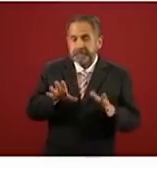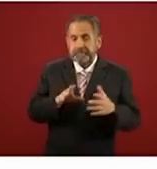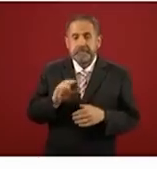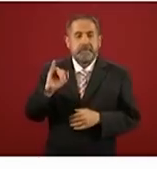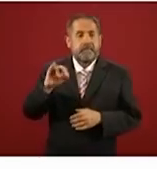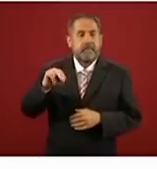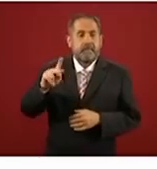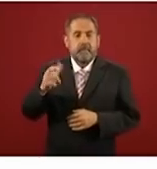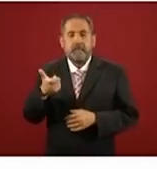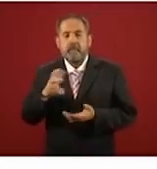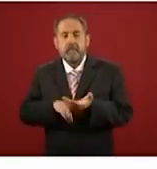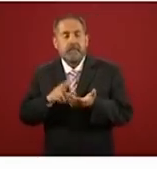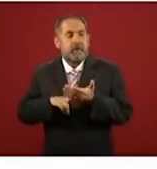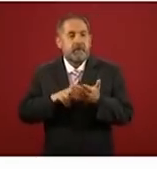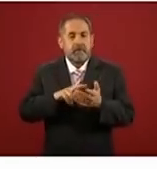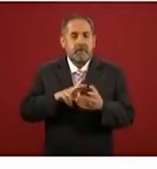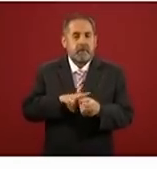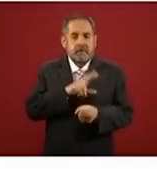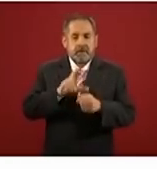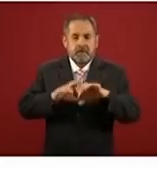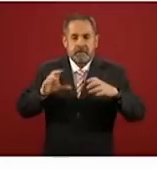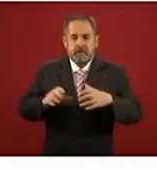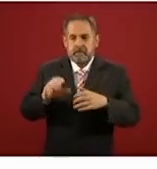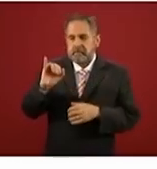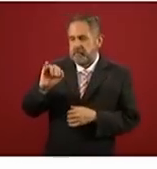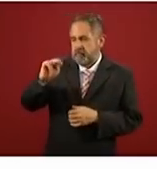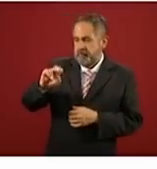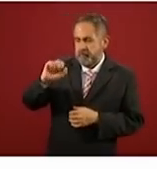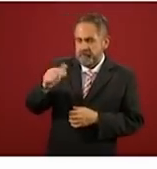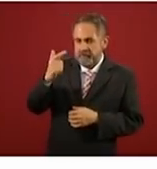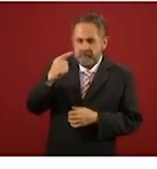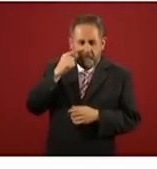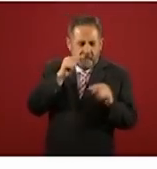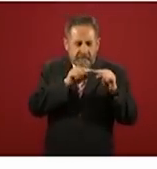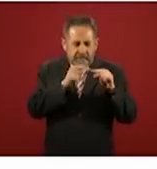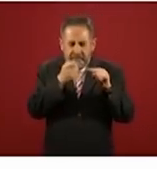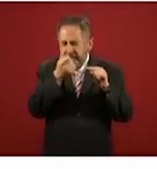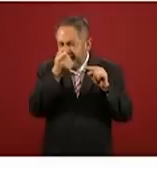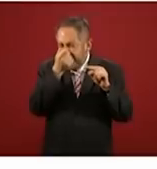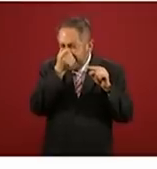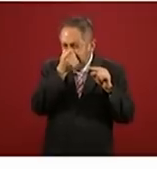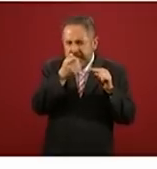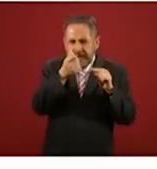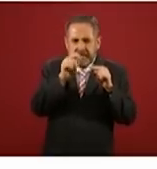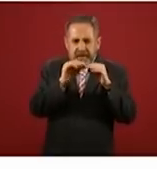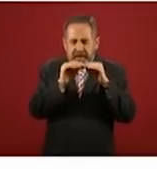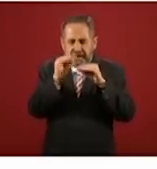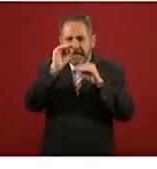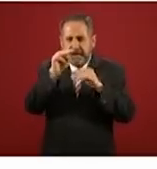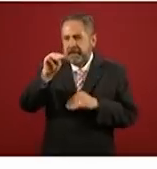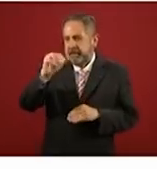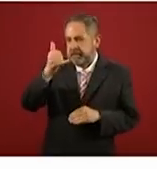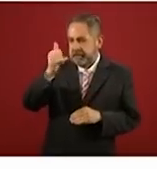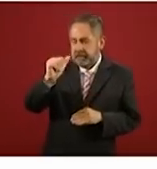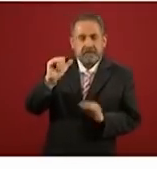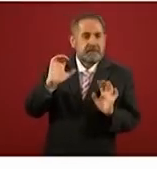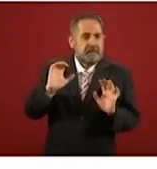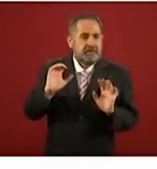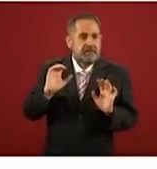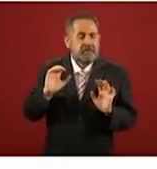de precios al consumidor por parte del inegi sólo vemos un pequeño pico en mayo